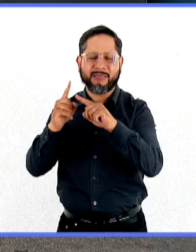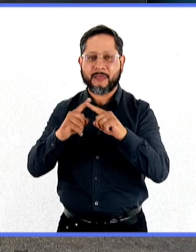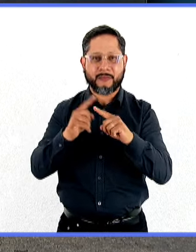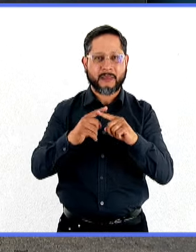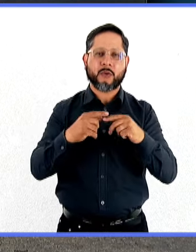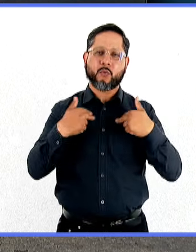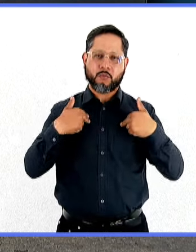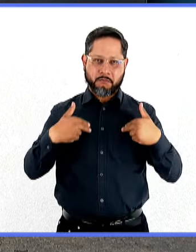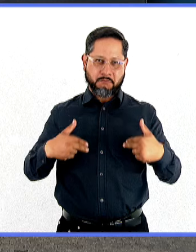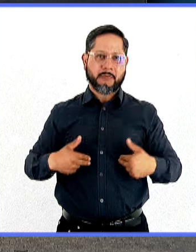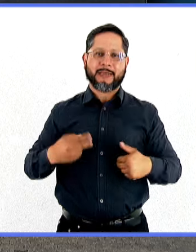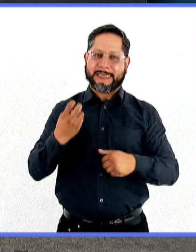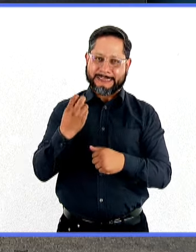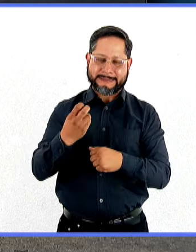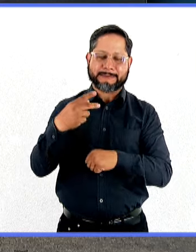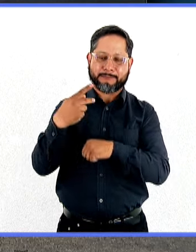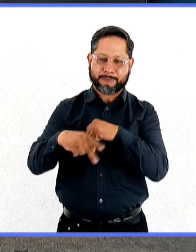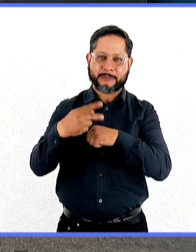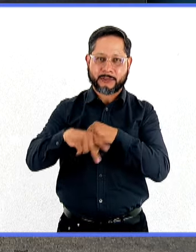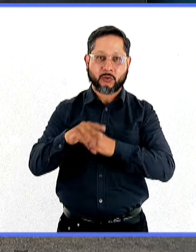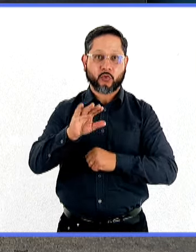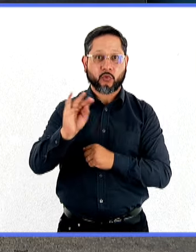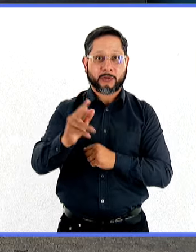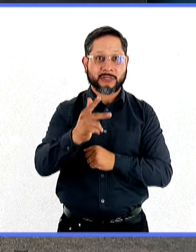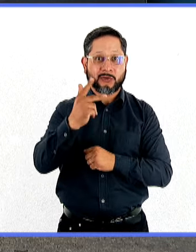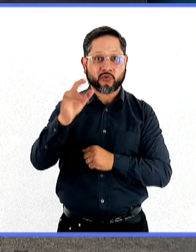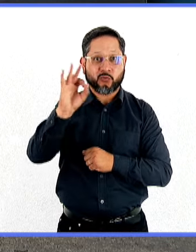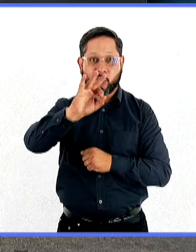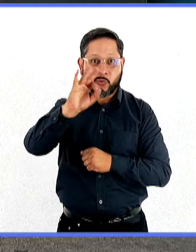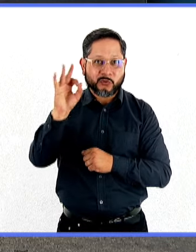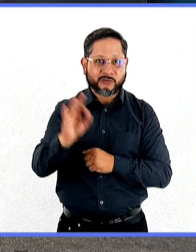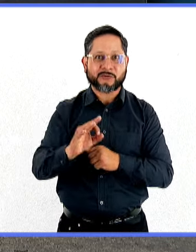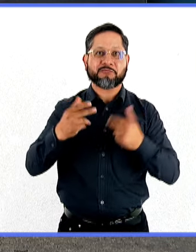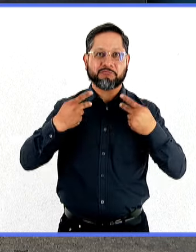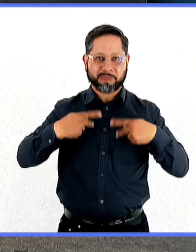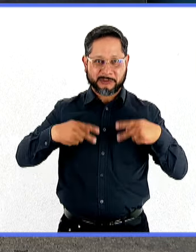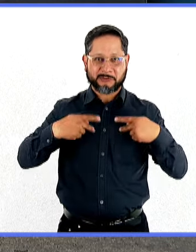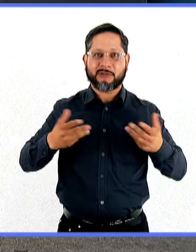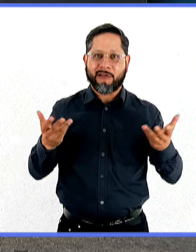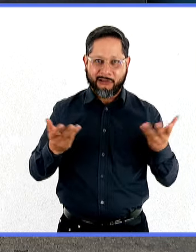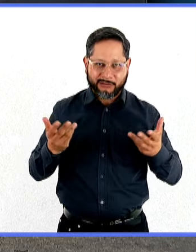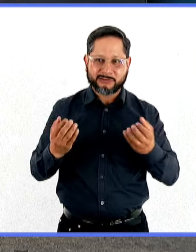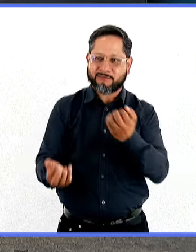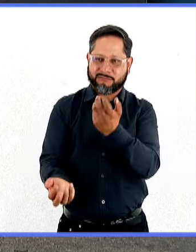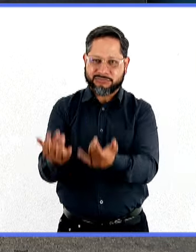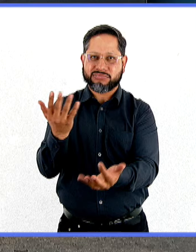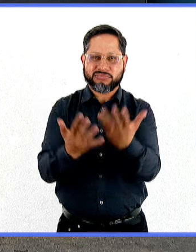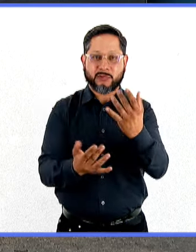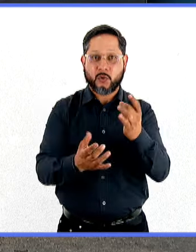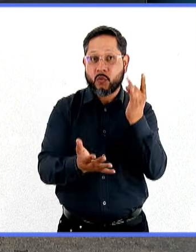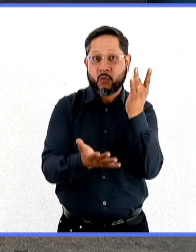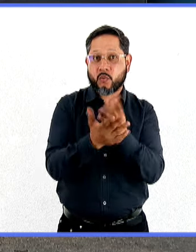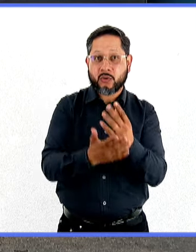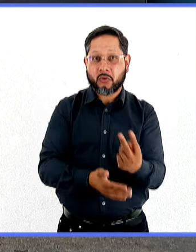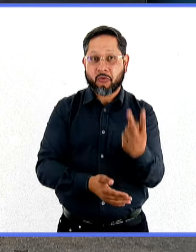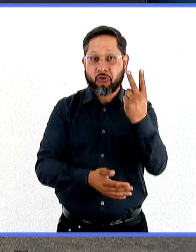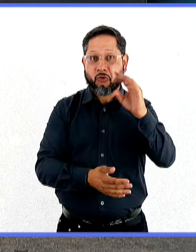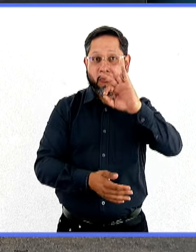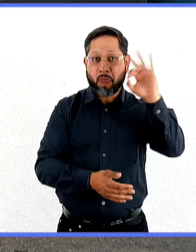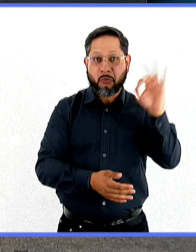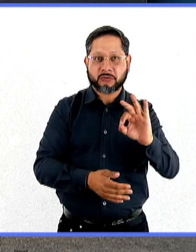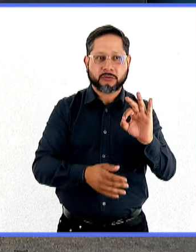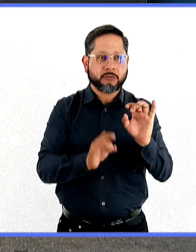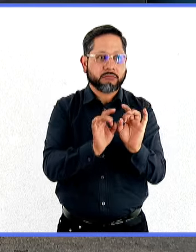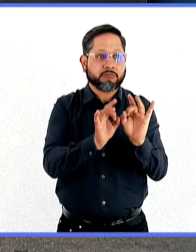desafortunadamente representa un 98 por del origen de la mayoría de los incendios solamente un 2% podría ser de